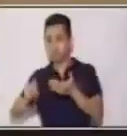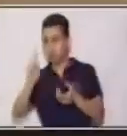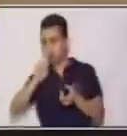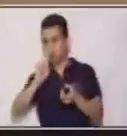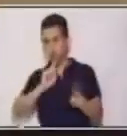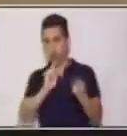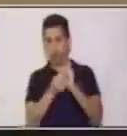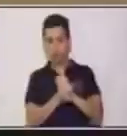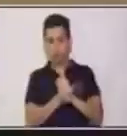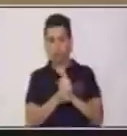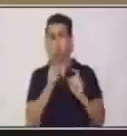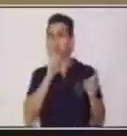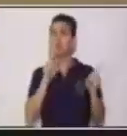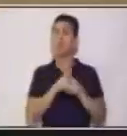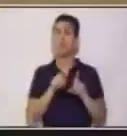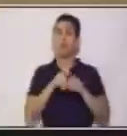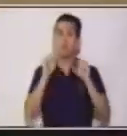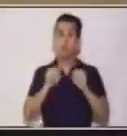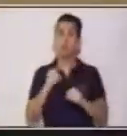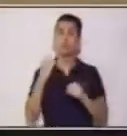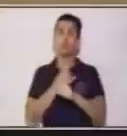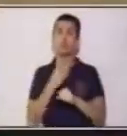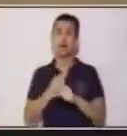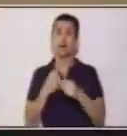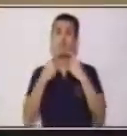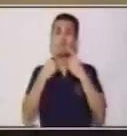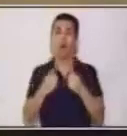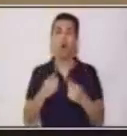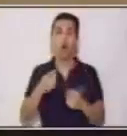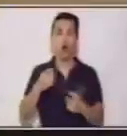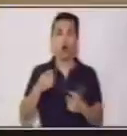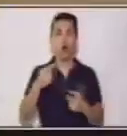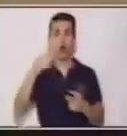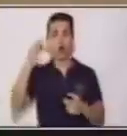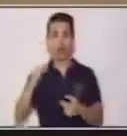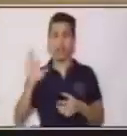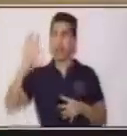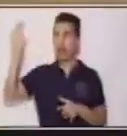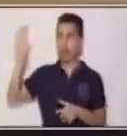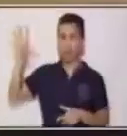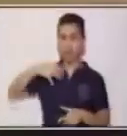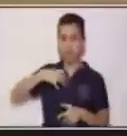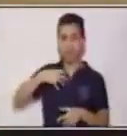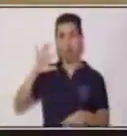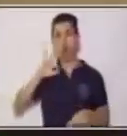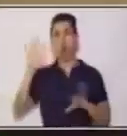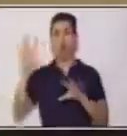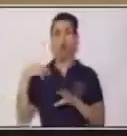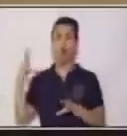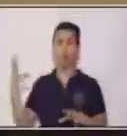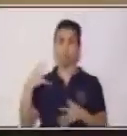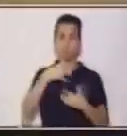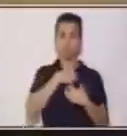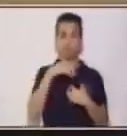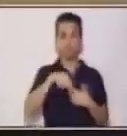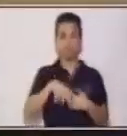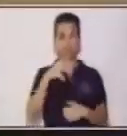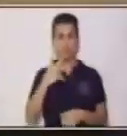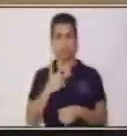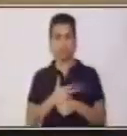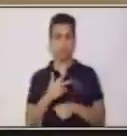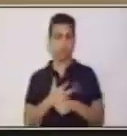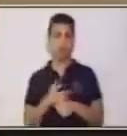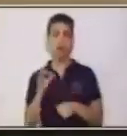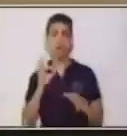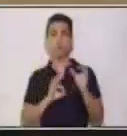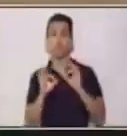puede utilizar la pronunciación original o puede adaptarse a la lengua que lo usa. Por ejemplo, la palabra